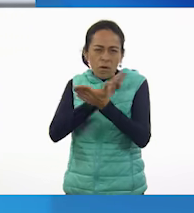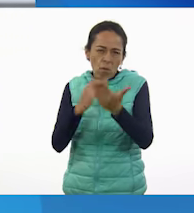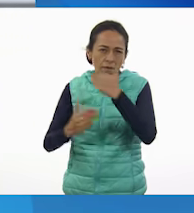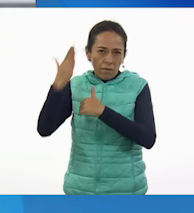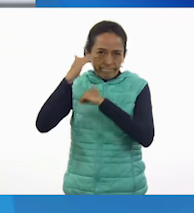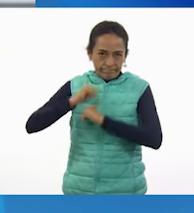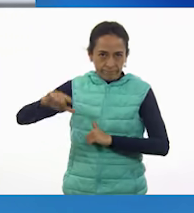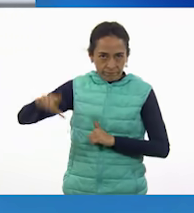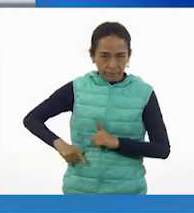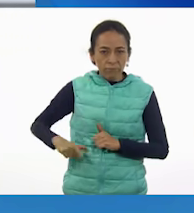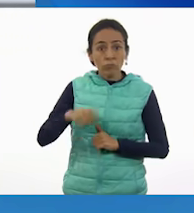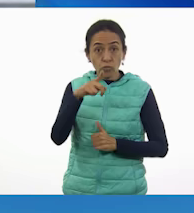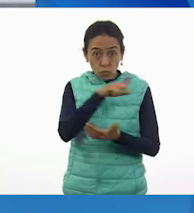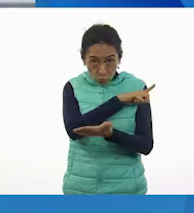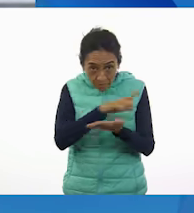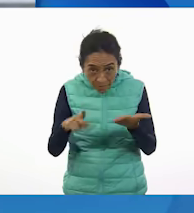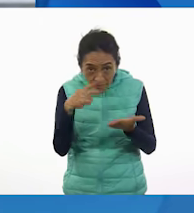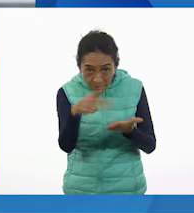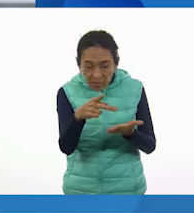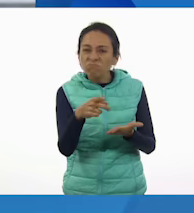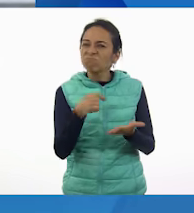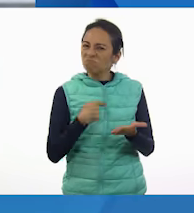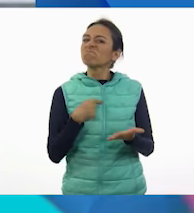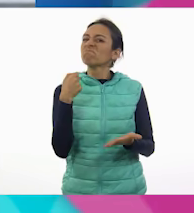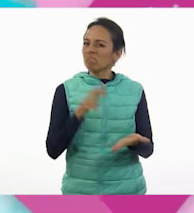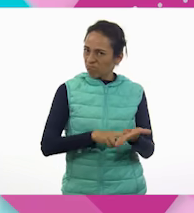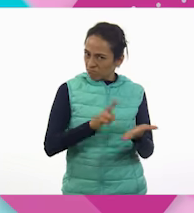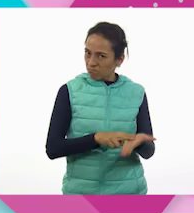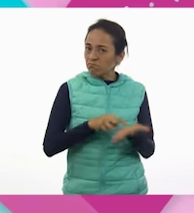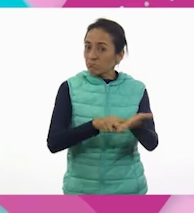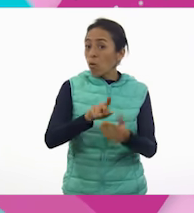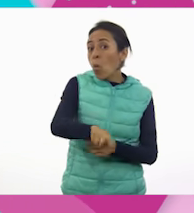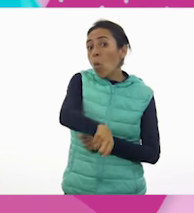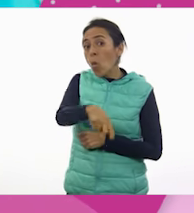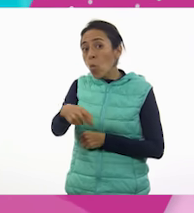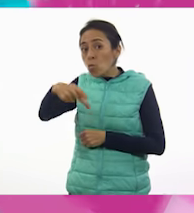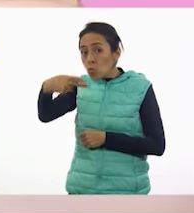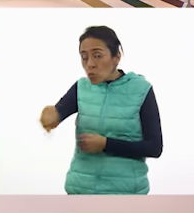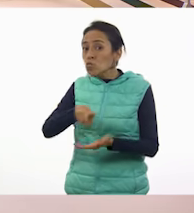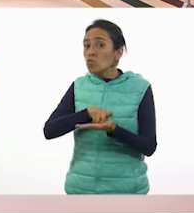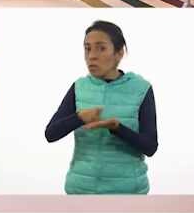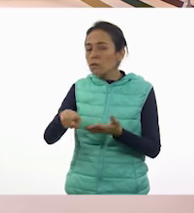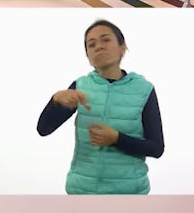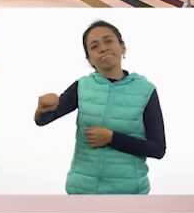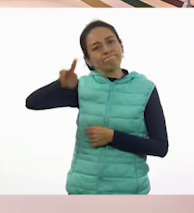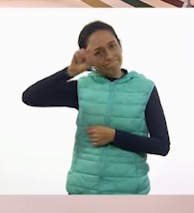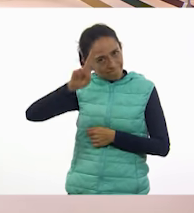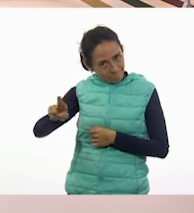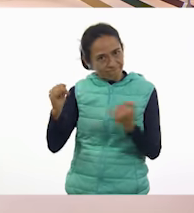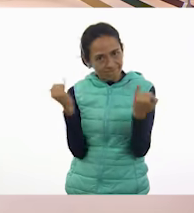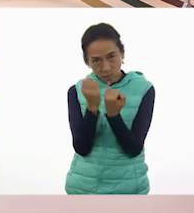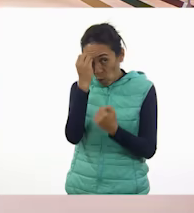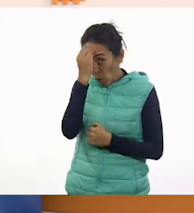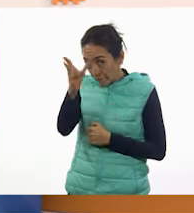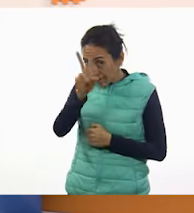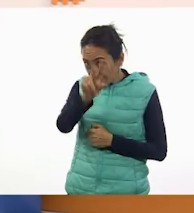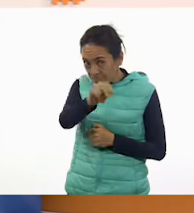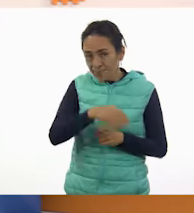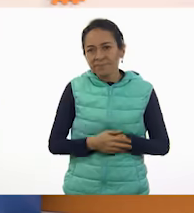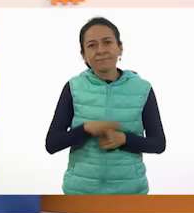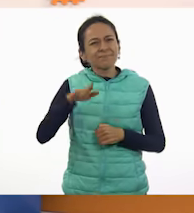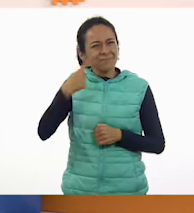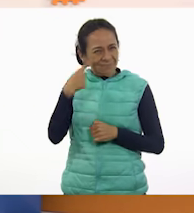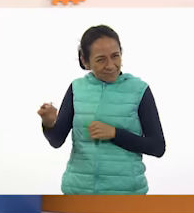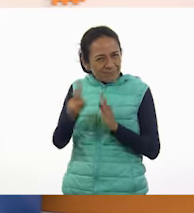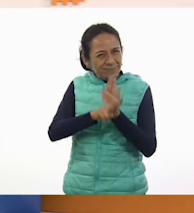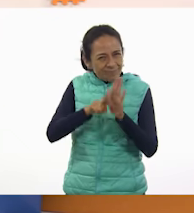Haz valer tus derechos. Y nunca olvides respetar los derechos de los demás. Pues como viste en este video, hay gran diversidad en nuestro país,